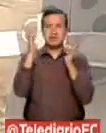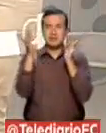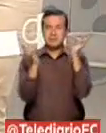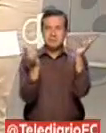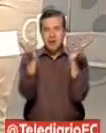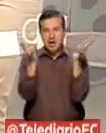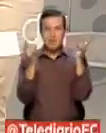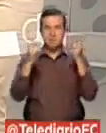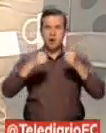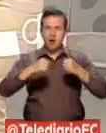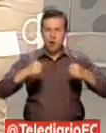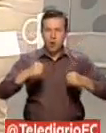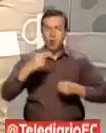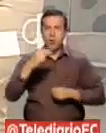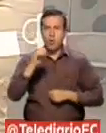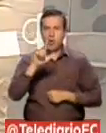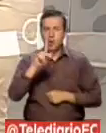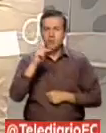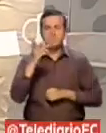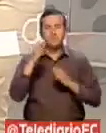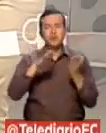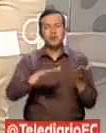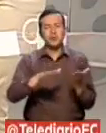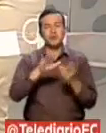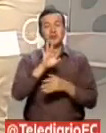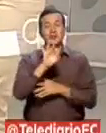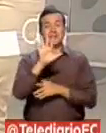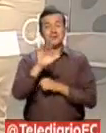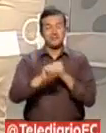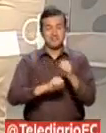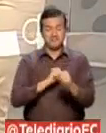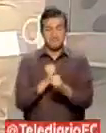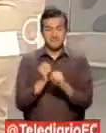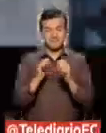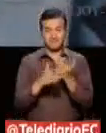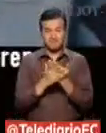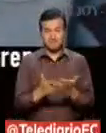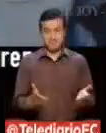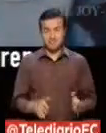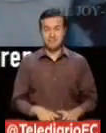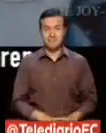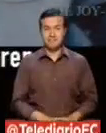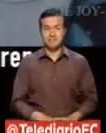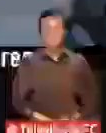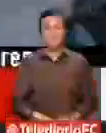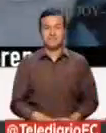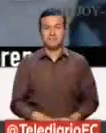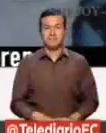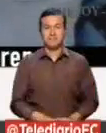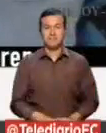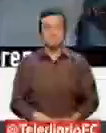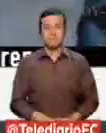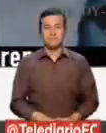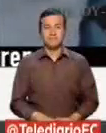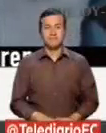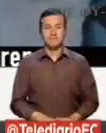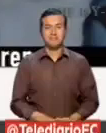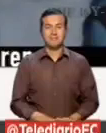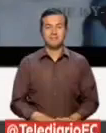o Hulk, falleció en Los Ángeles a los 95 años. No, I guess one person